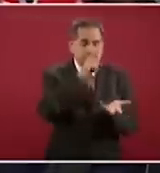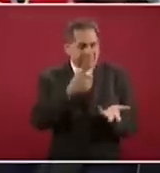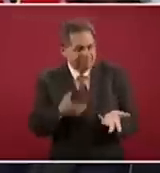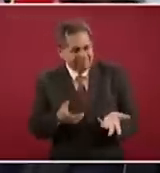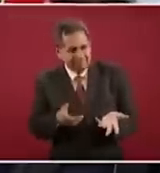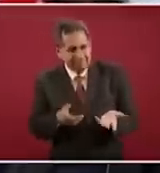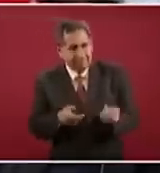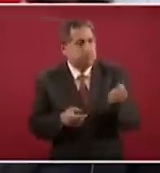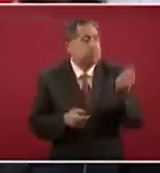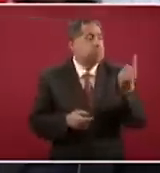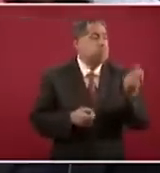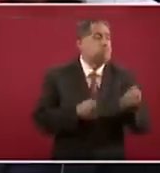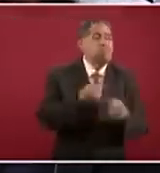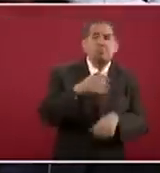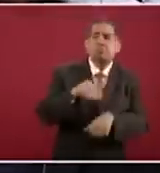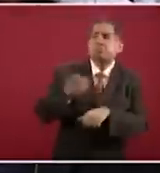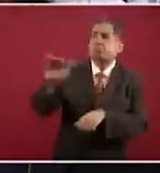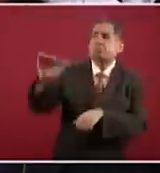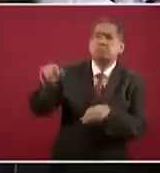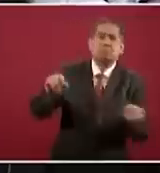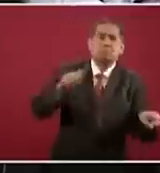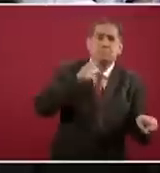o muy pocos,